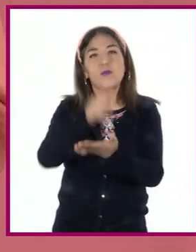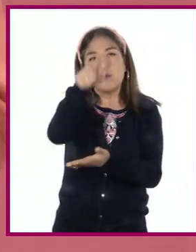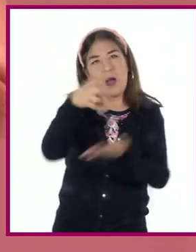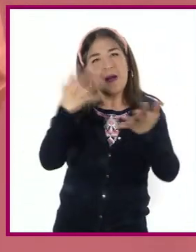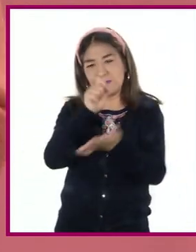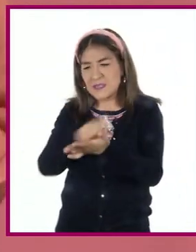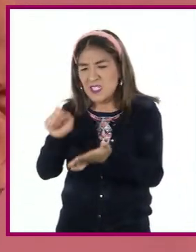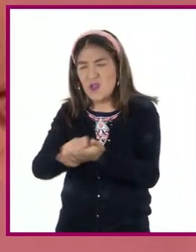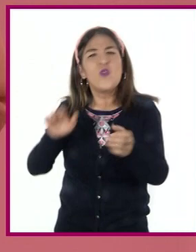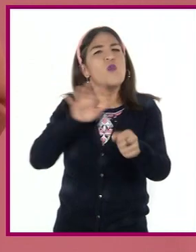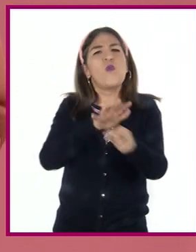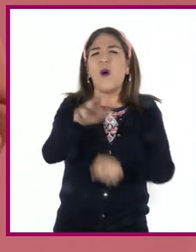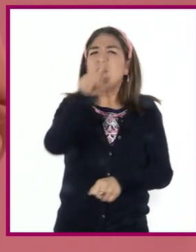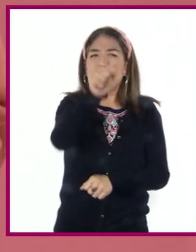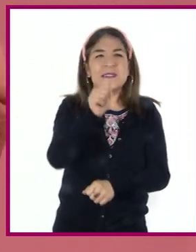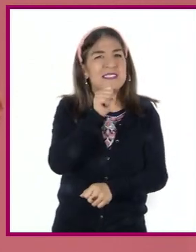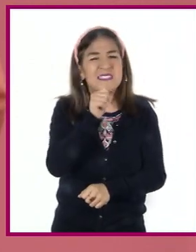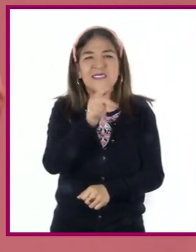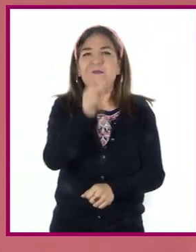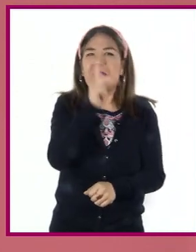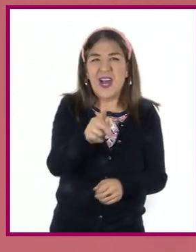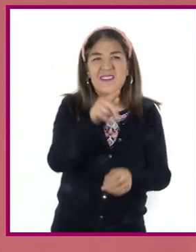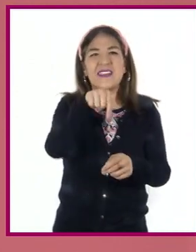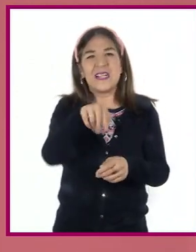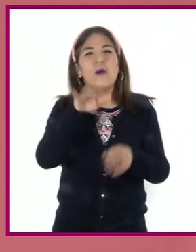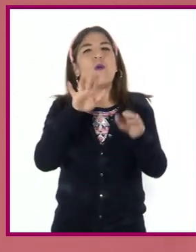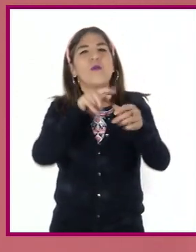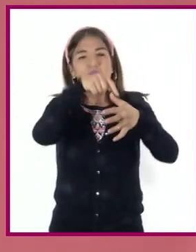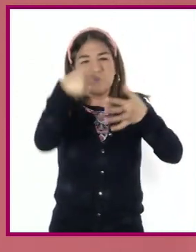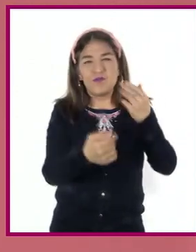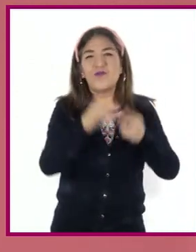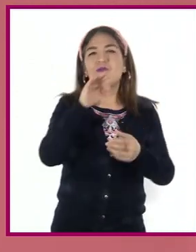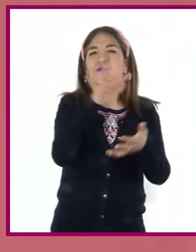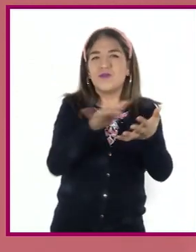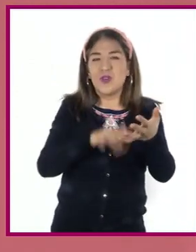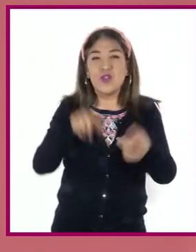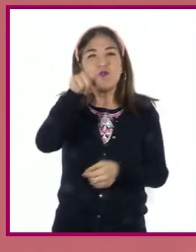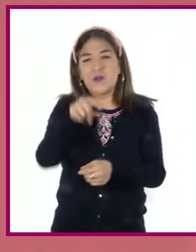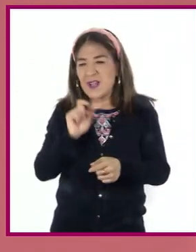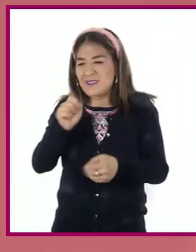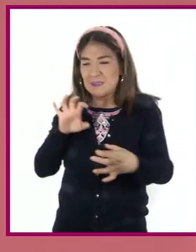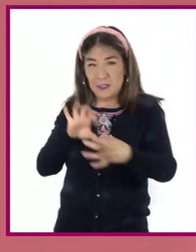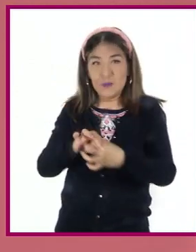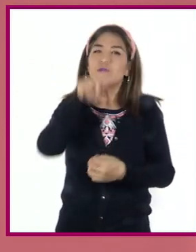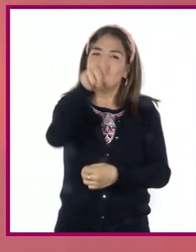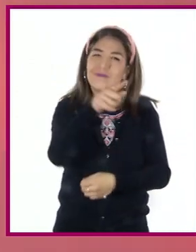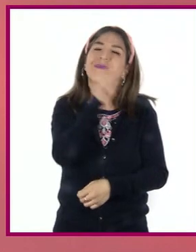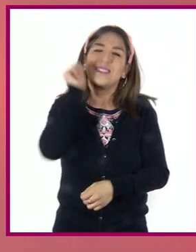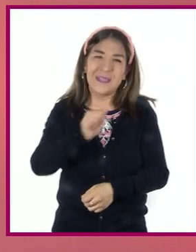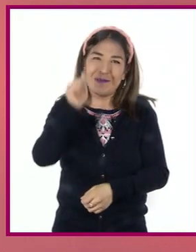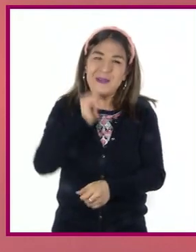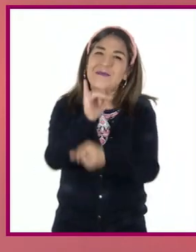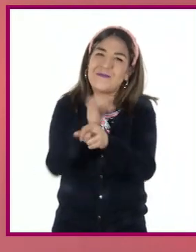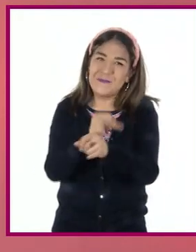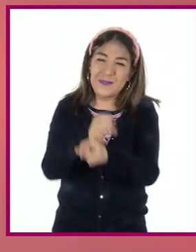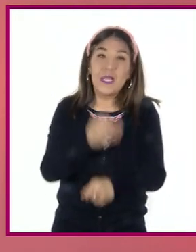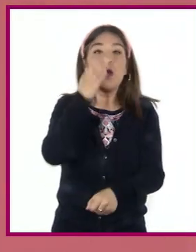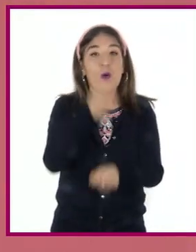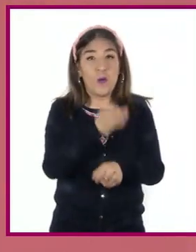literarias utilizadas en los poemas. Ellos conocen mucho sobre el tema. ¿Ustedes qué otra